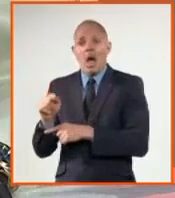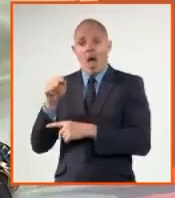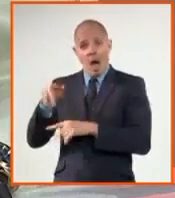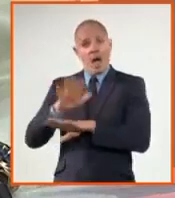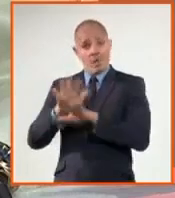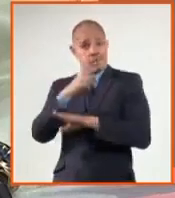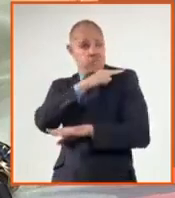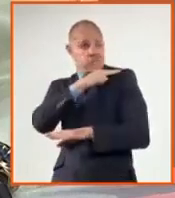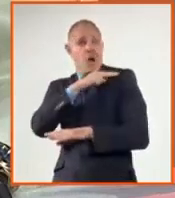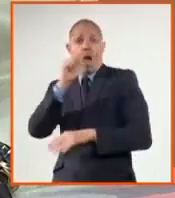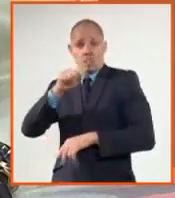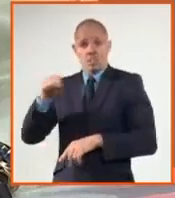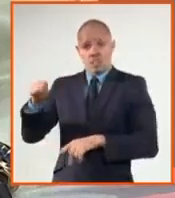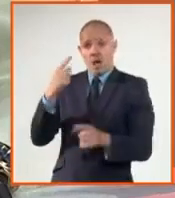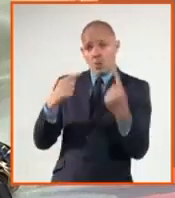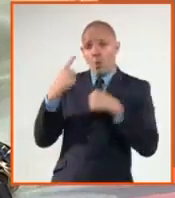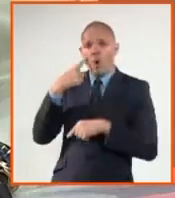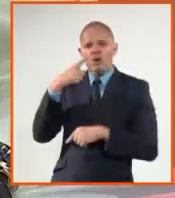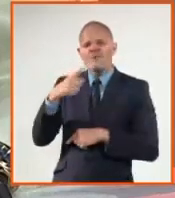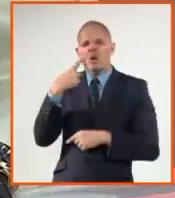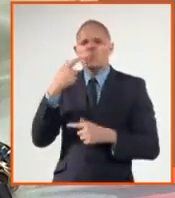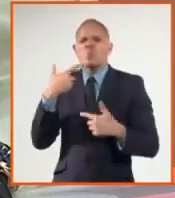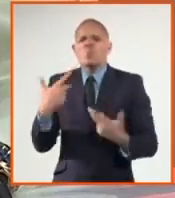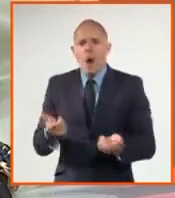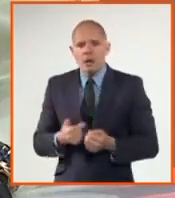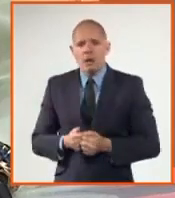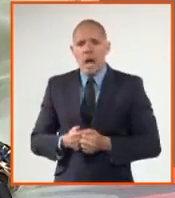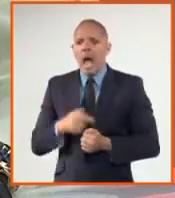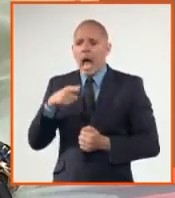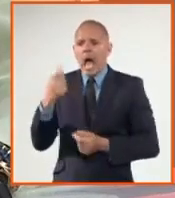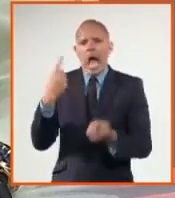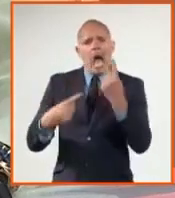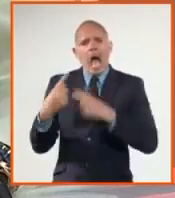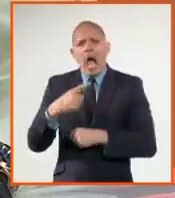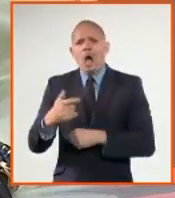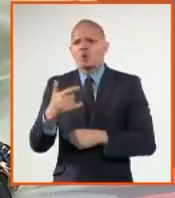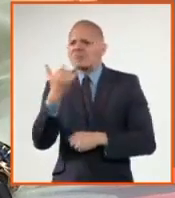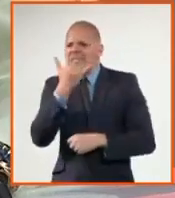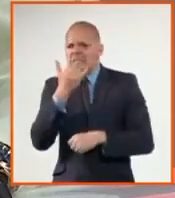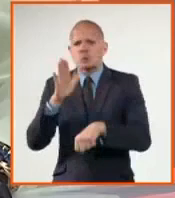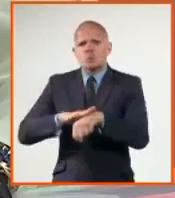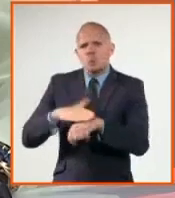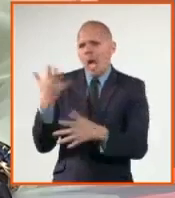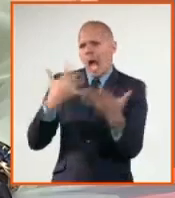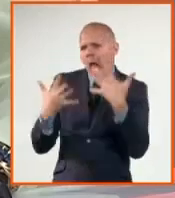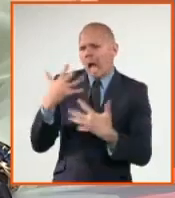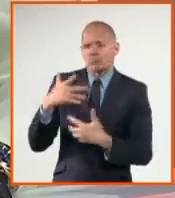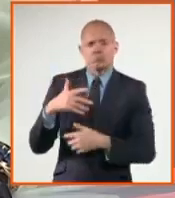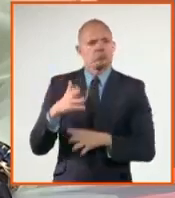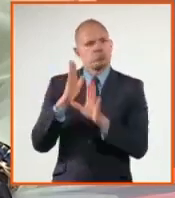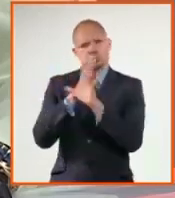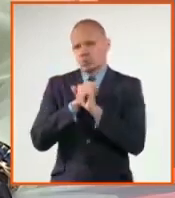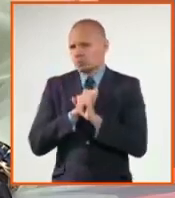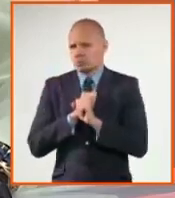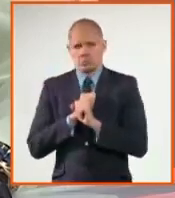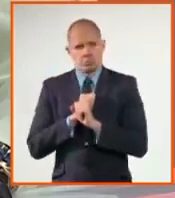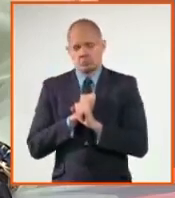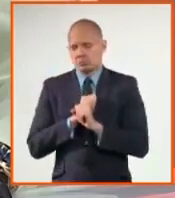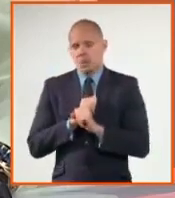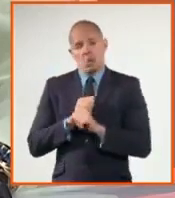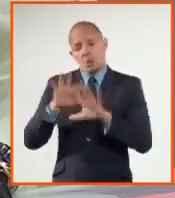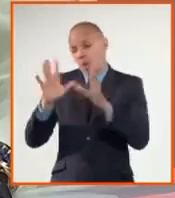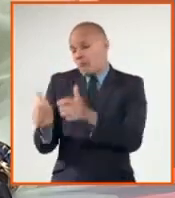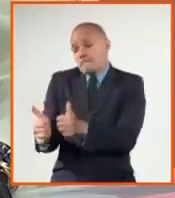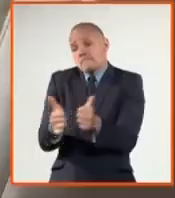en las cuales no se ha identificado si se puede llegar a la conclusión de que no ha habido ninguna vigencia ninguna